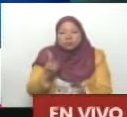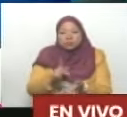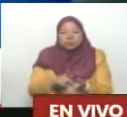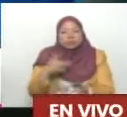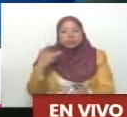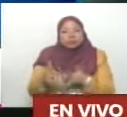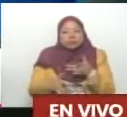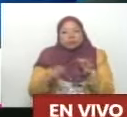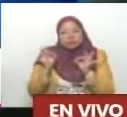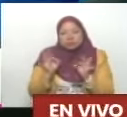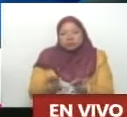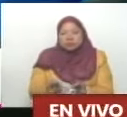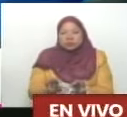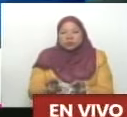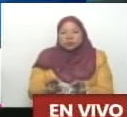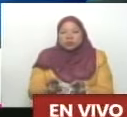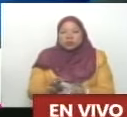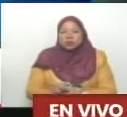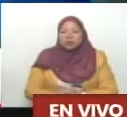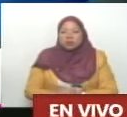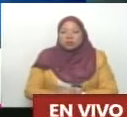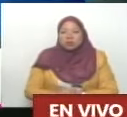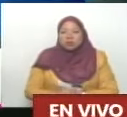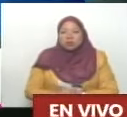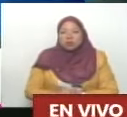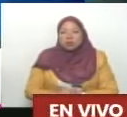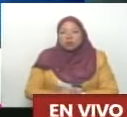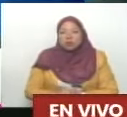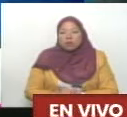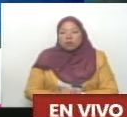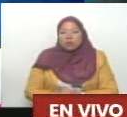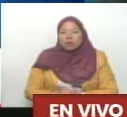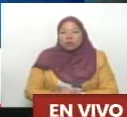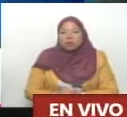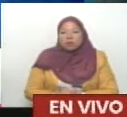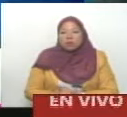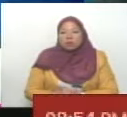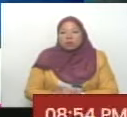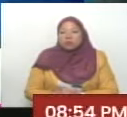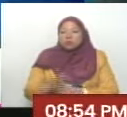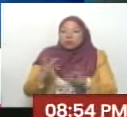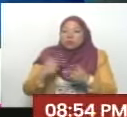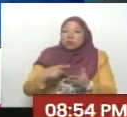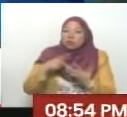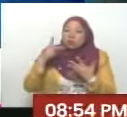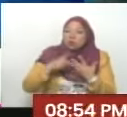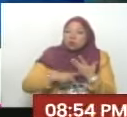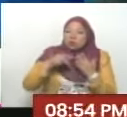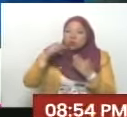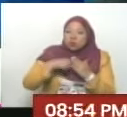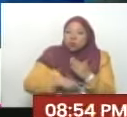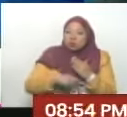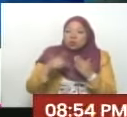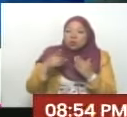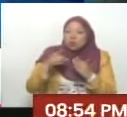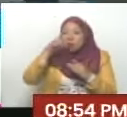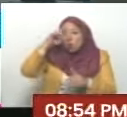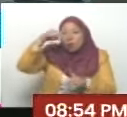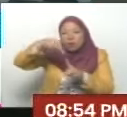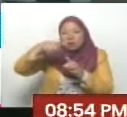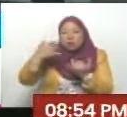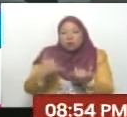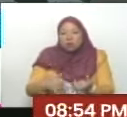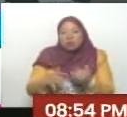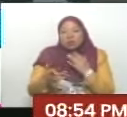se ha cumplido. Estoy escuchando el saludo que usted estaba dando en la introducción, y cuando planteaba de profundizar es parte de los objetivos que están en los